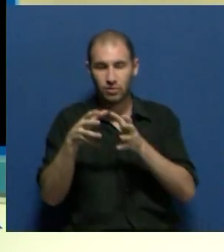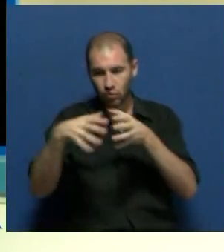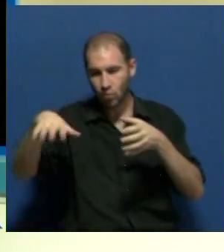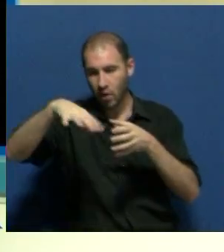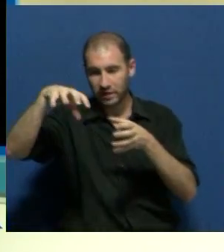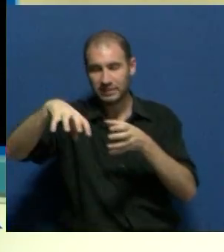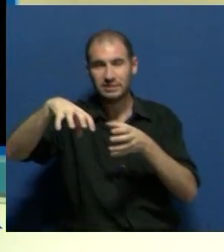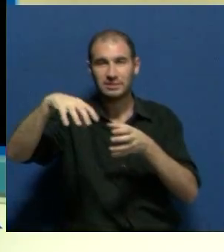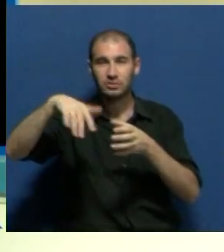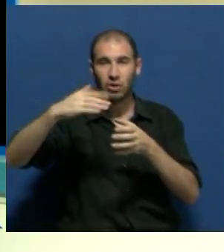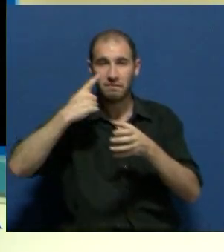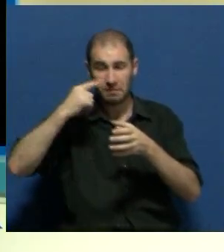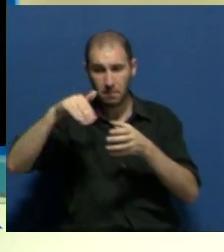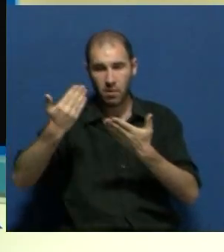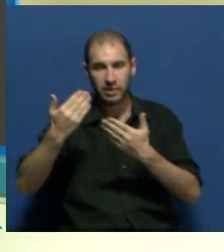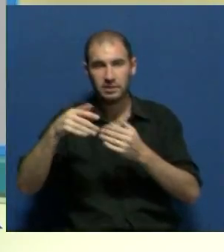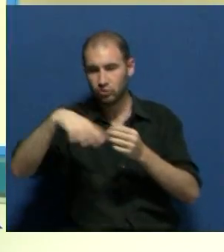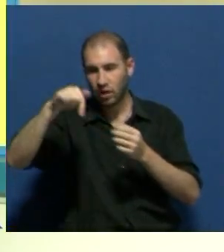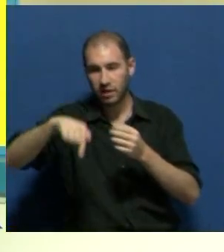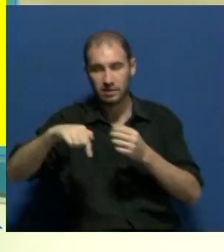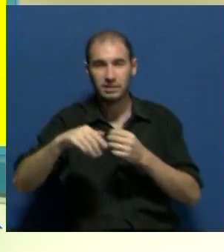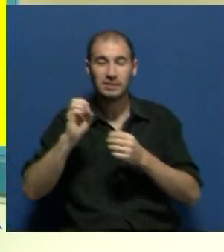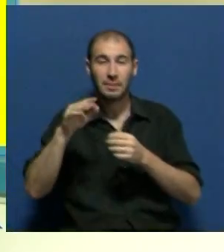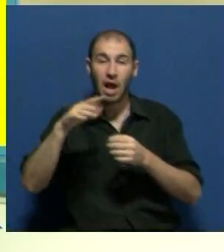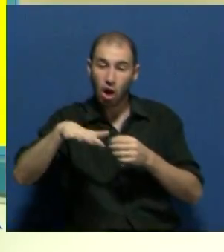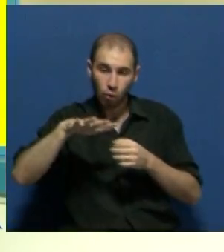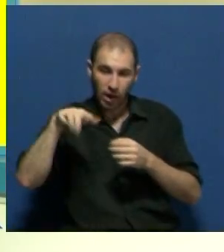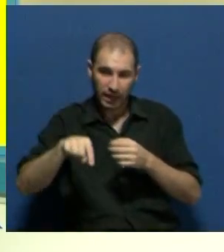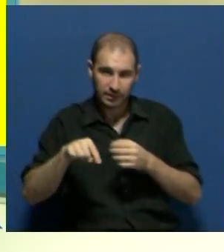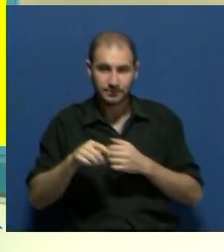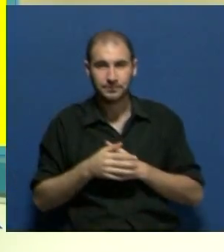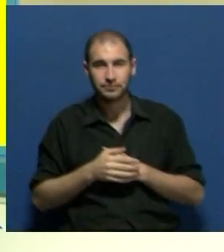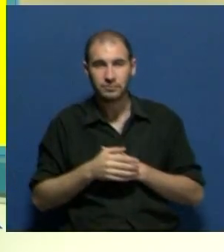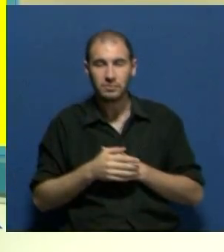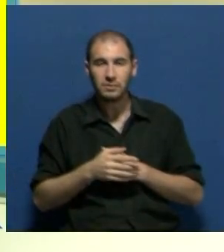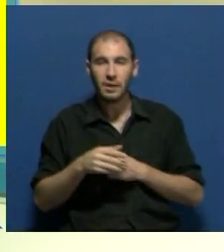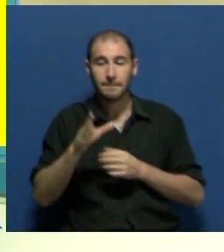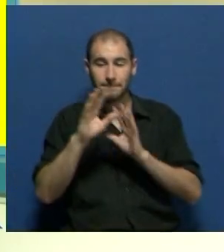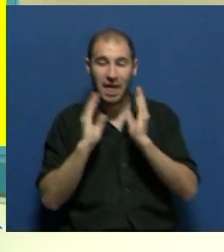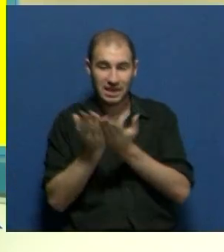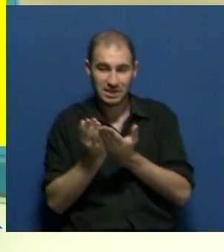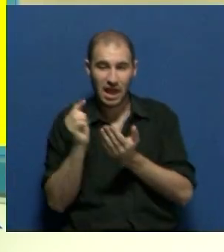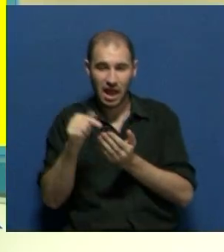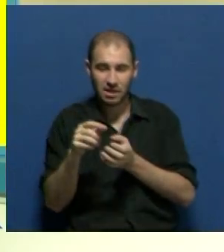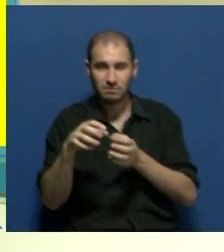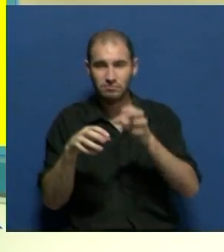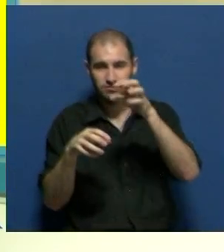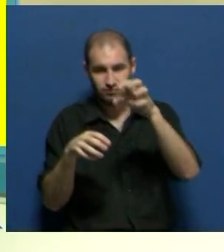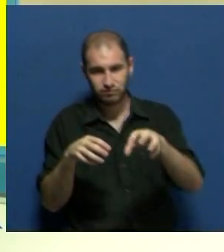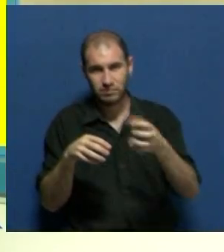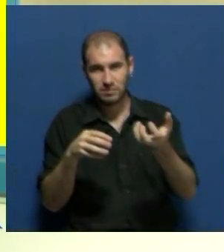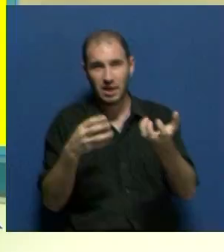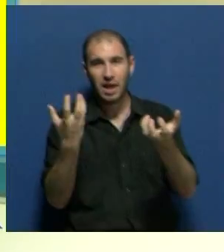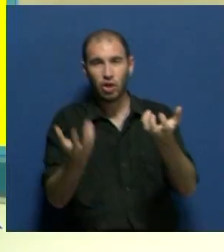región que se llama zona habitable. La zona habitable es el lugar donde un planeta se puede ubicar